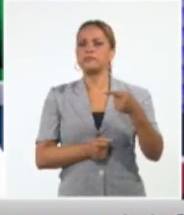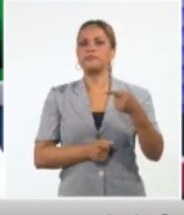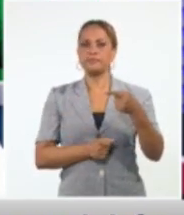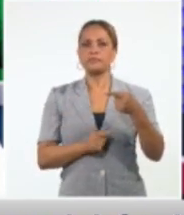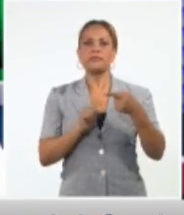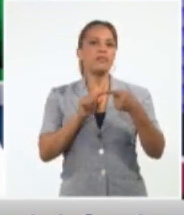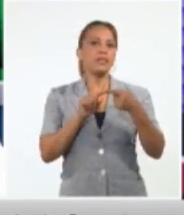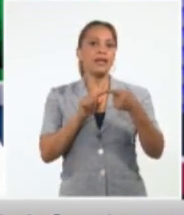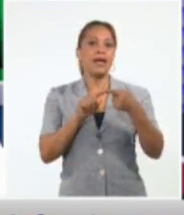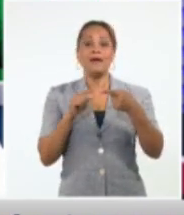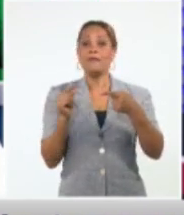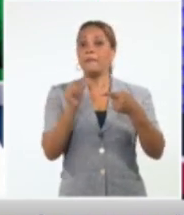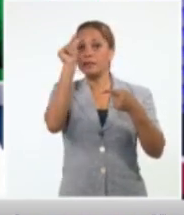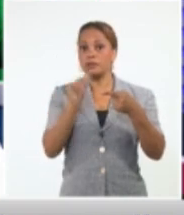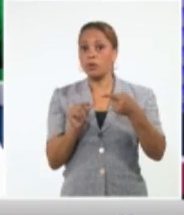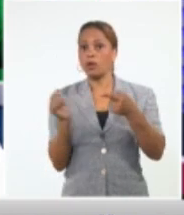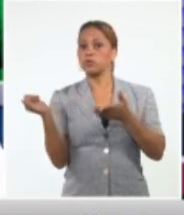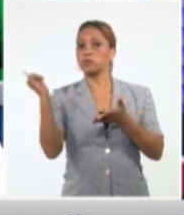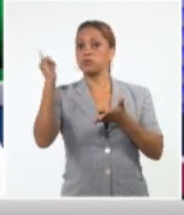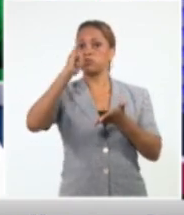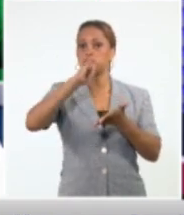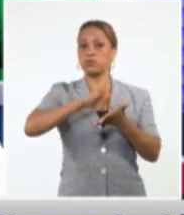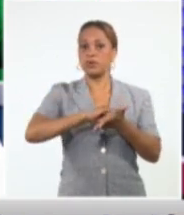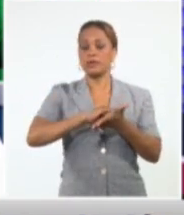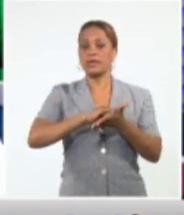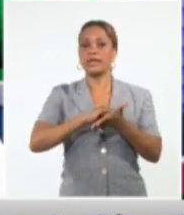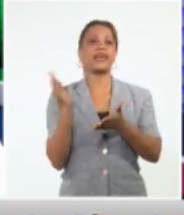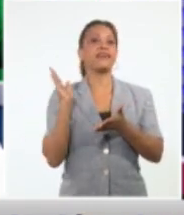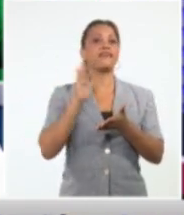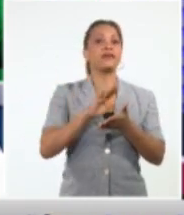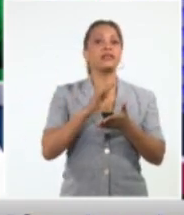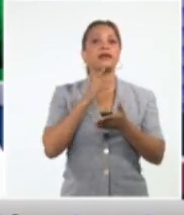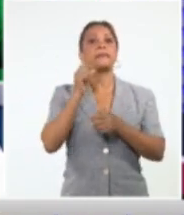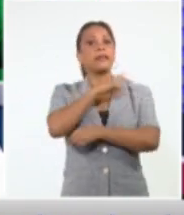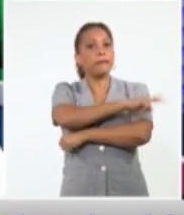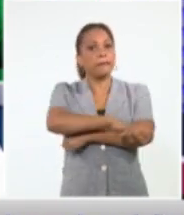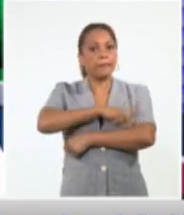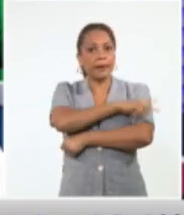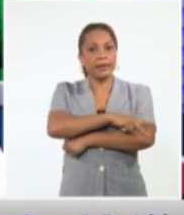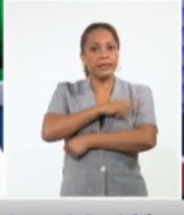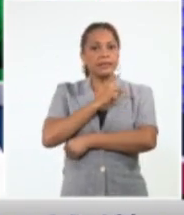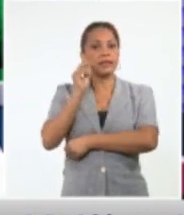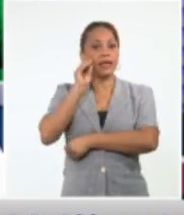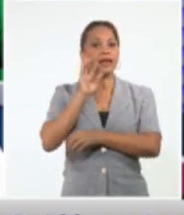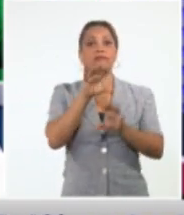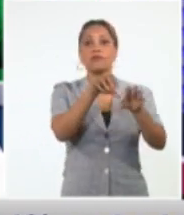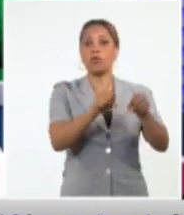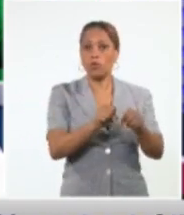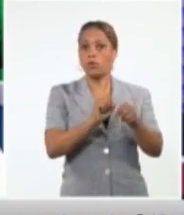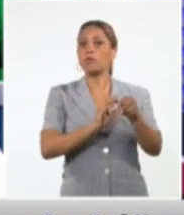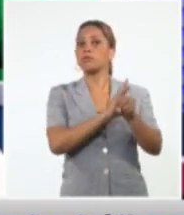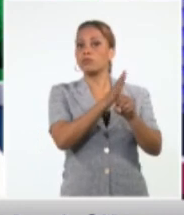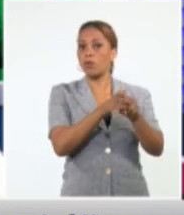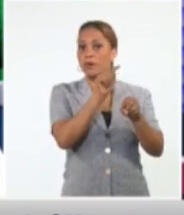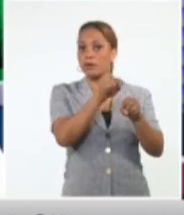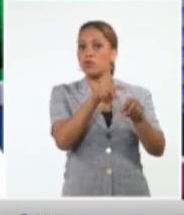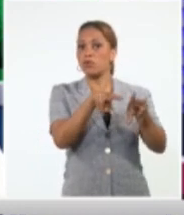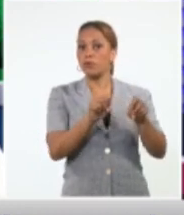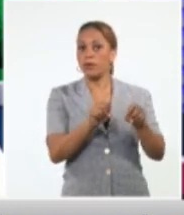para los viajeros procedentes de los países que inicialmente han detectado casos,